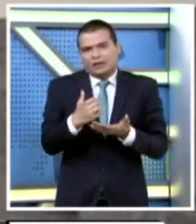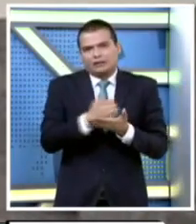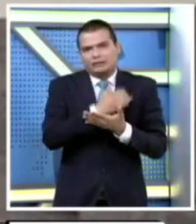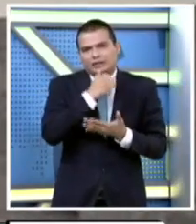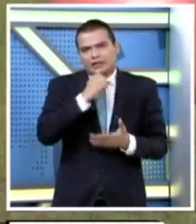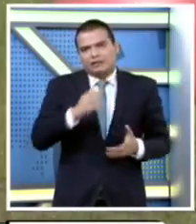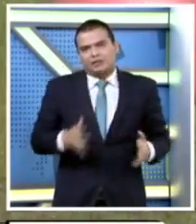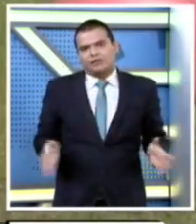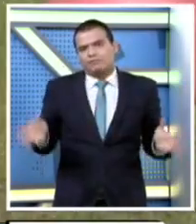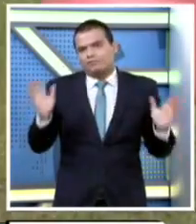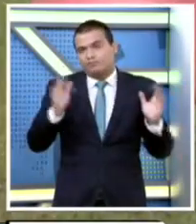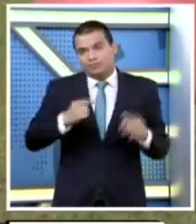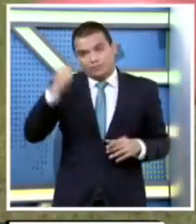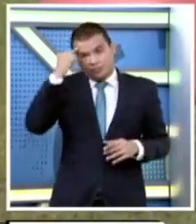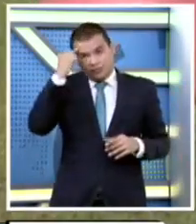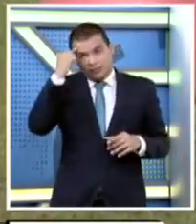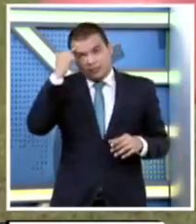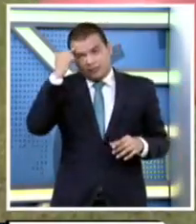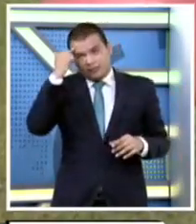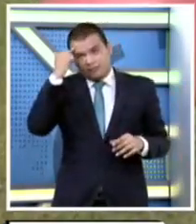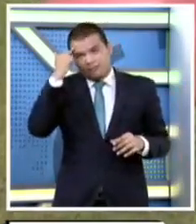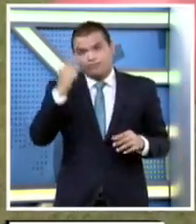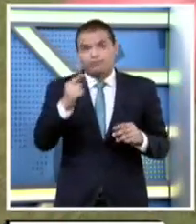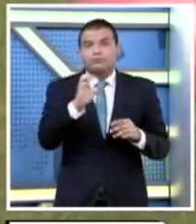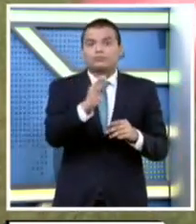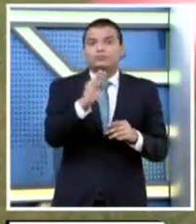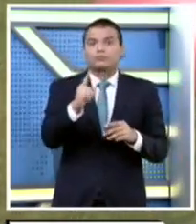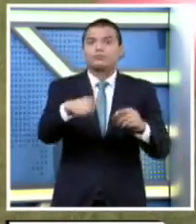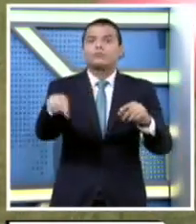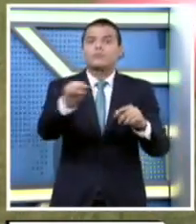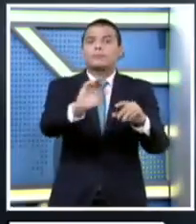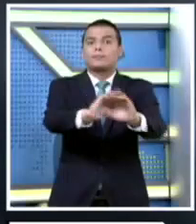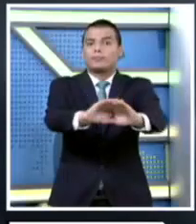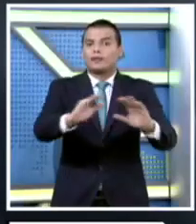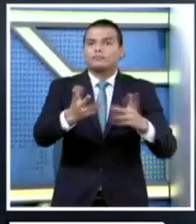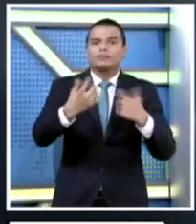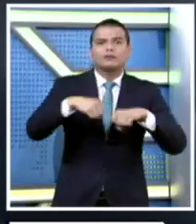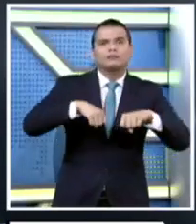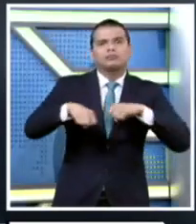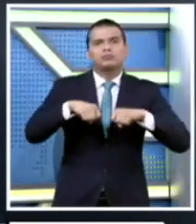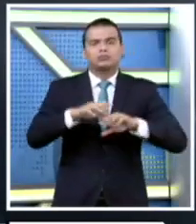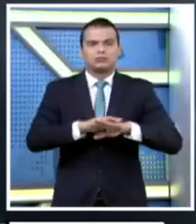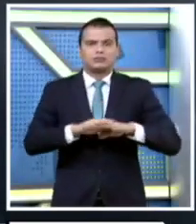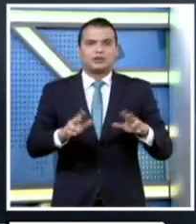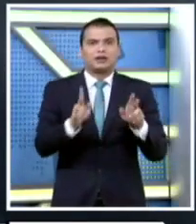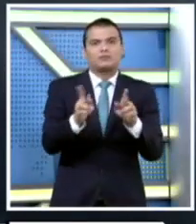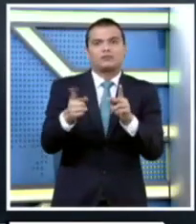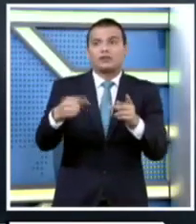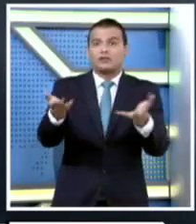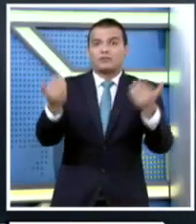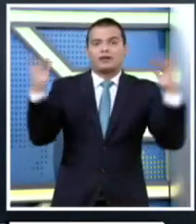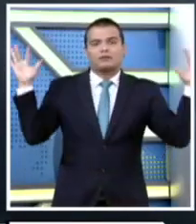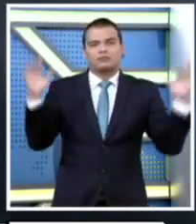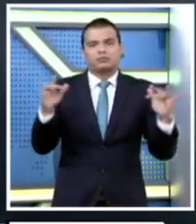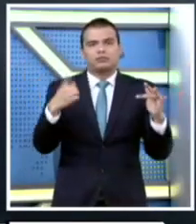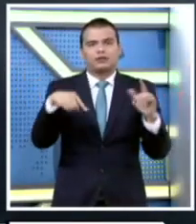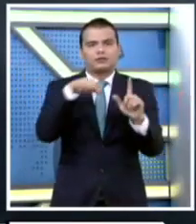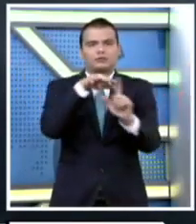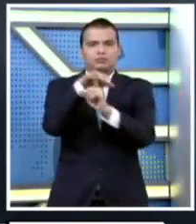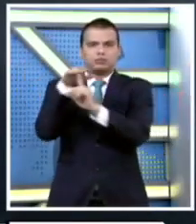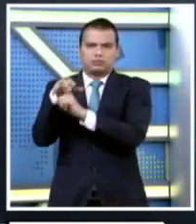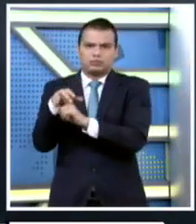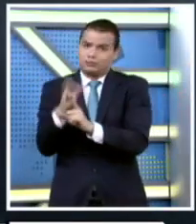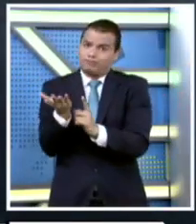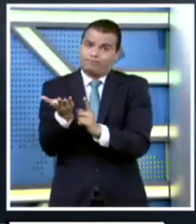económica y es indispensable de que los clubes estén activos, ¿no? No podemos exponer la gente a esta situación sanitaria